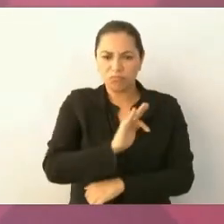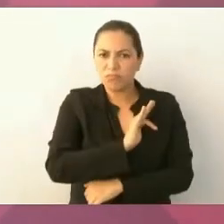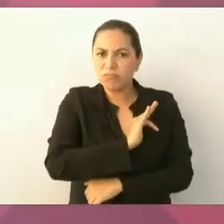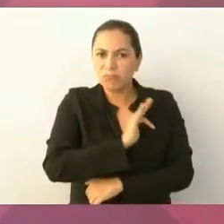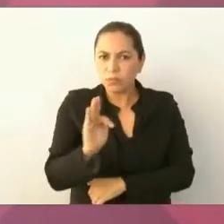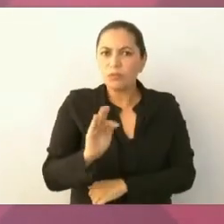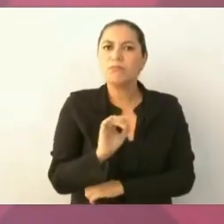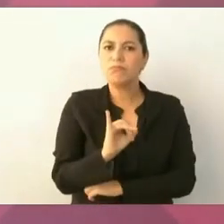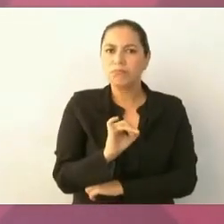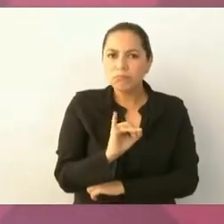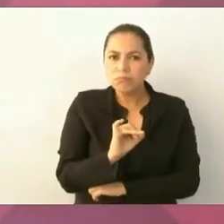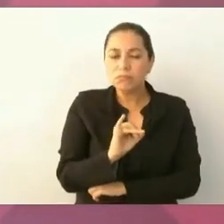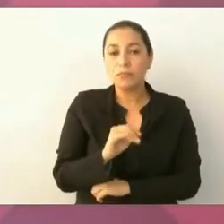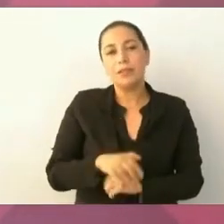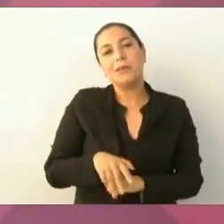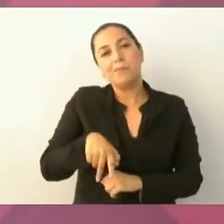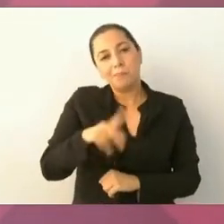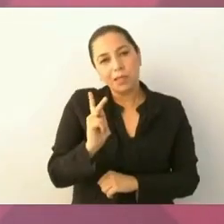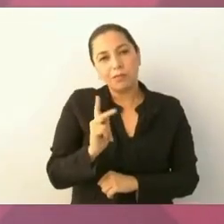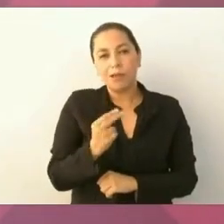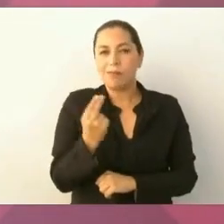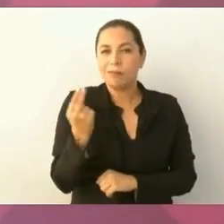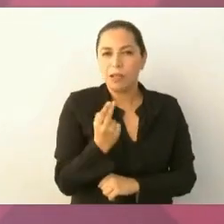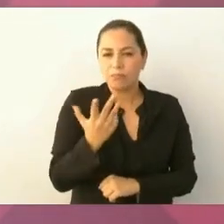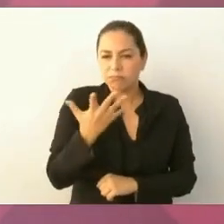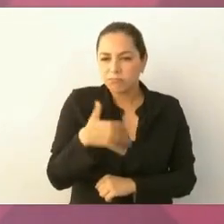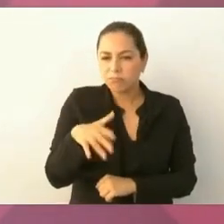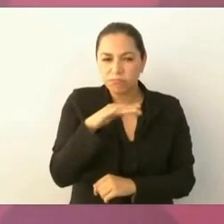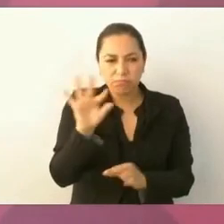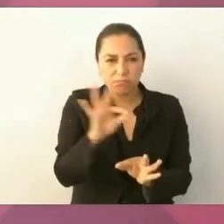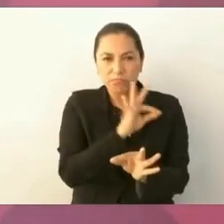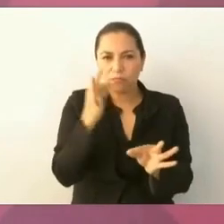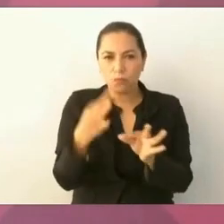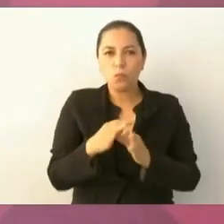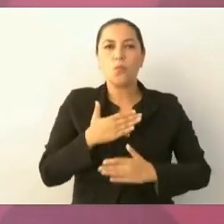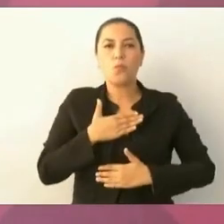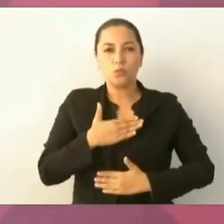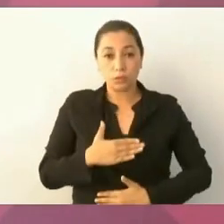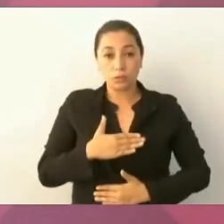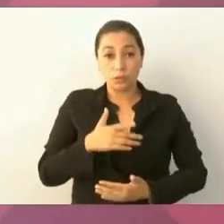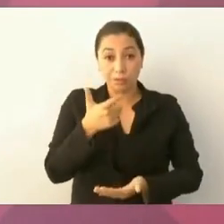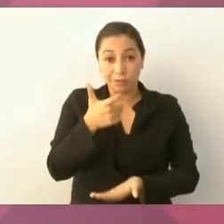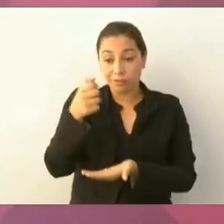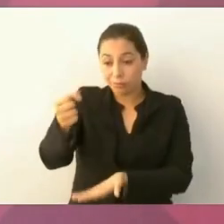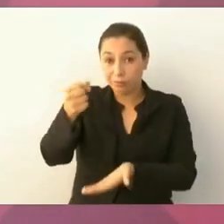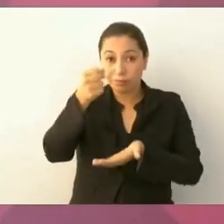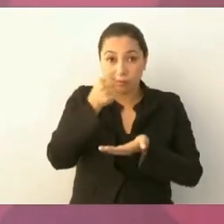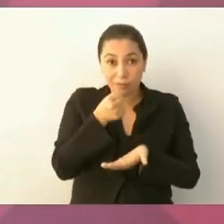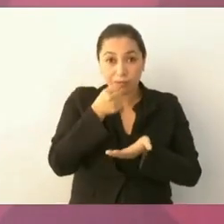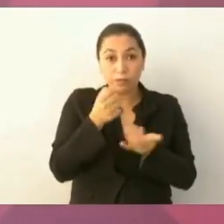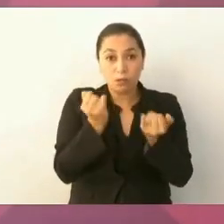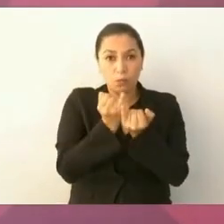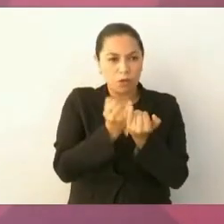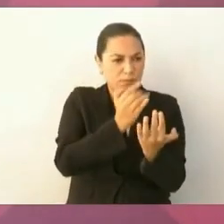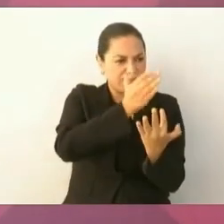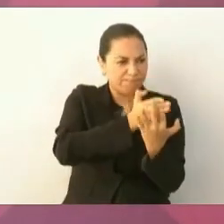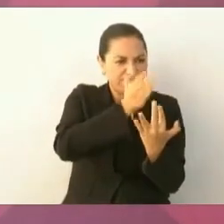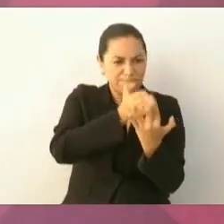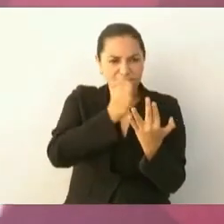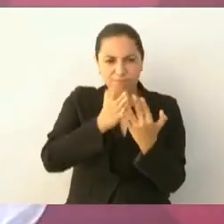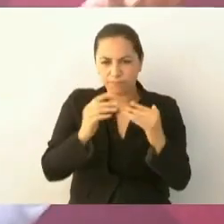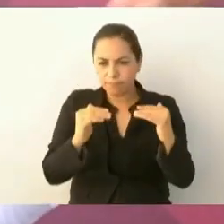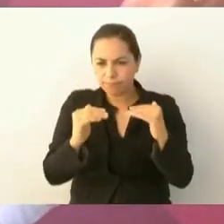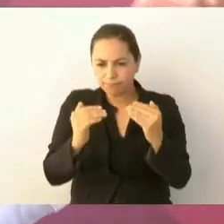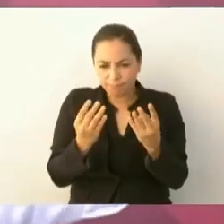buscamos que haya justicia, una buena distribución del ingreso, una buena distribución de la riqueza.